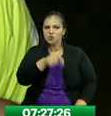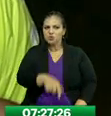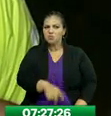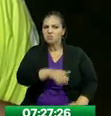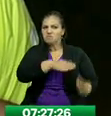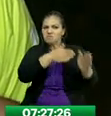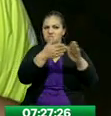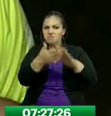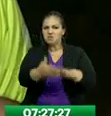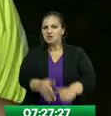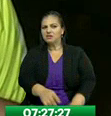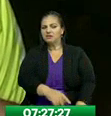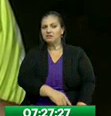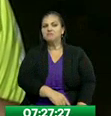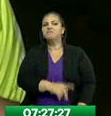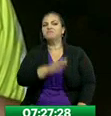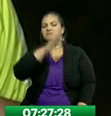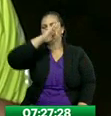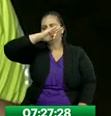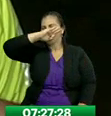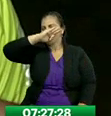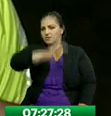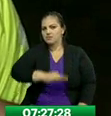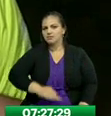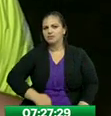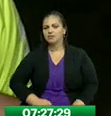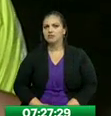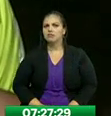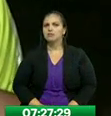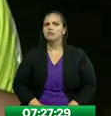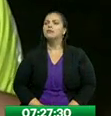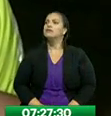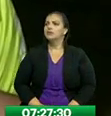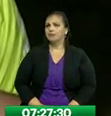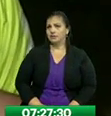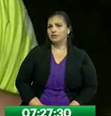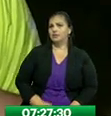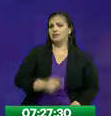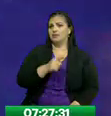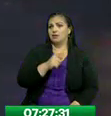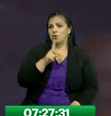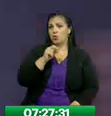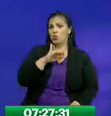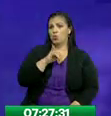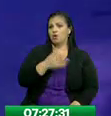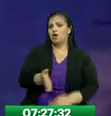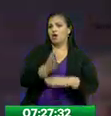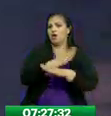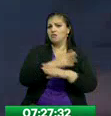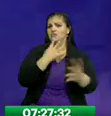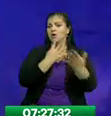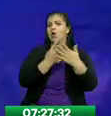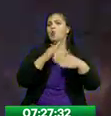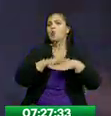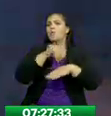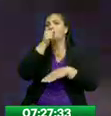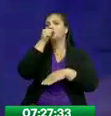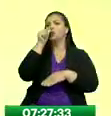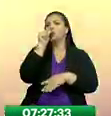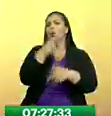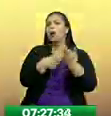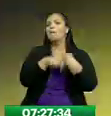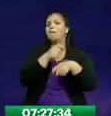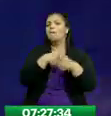tiene antecedentes por posesión y tenencia de sustancias sujetas a fiscalización y estamos verificando si